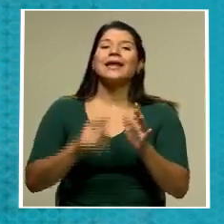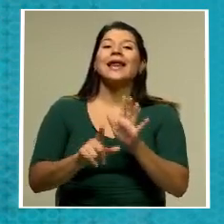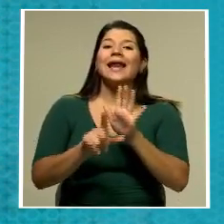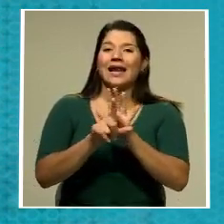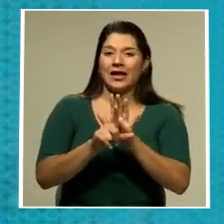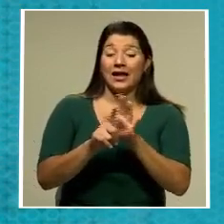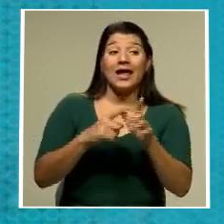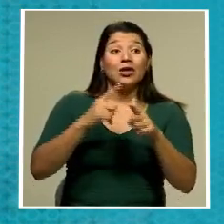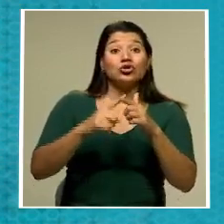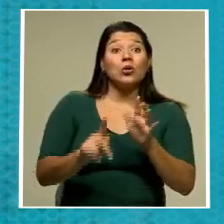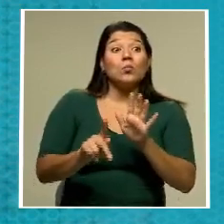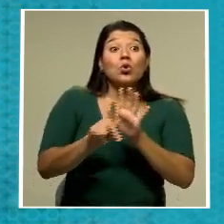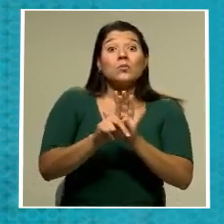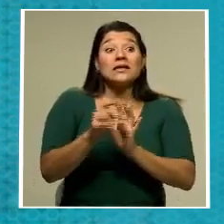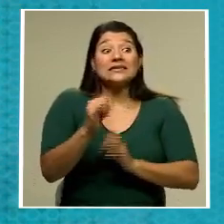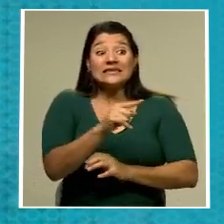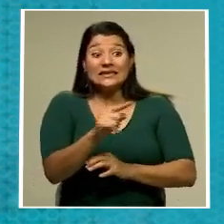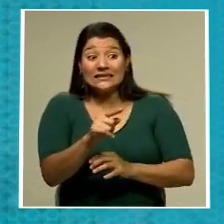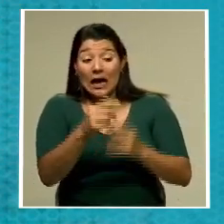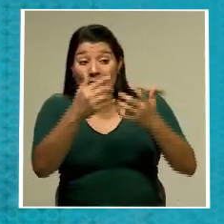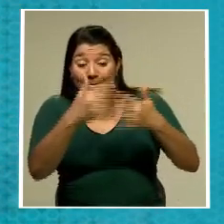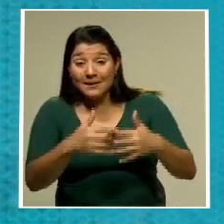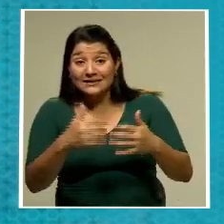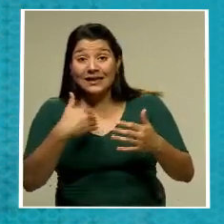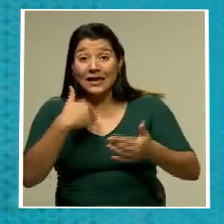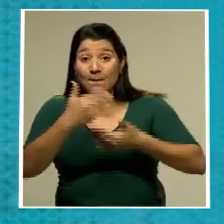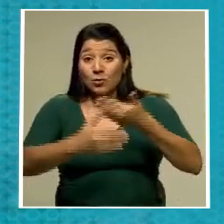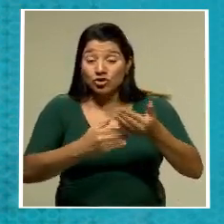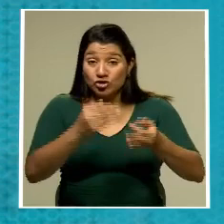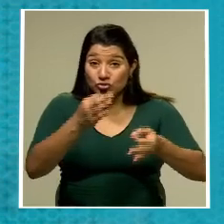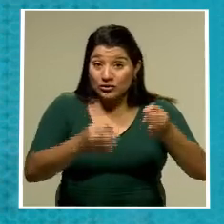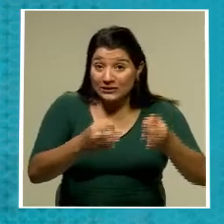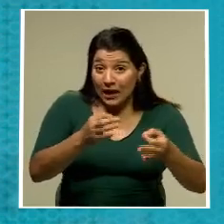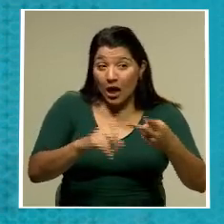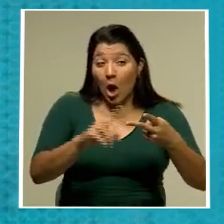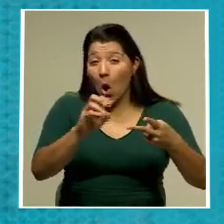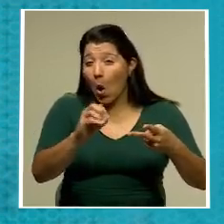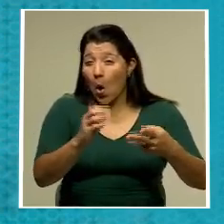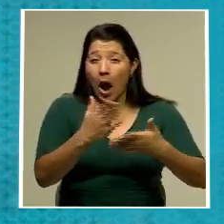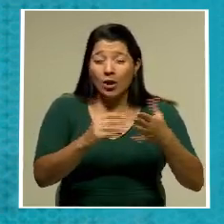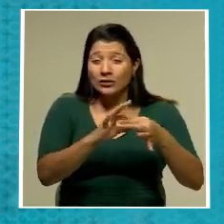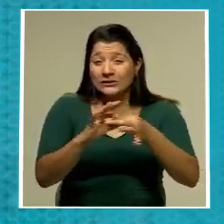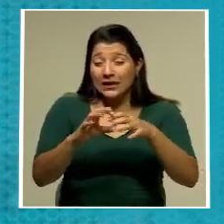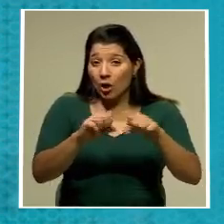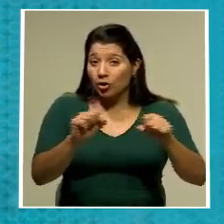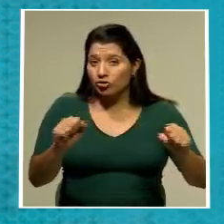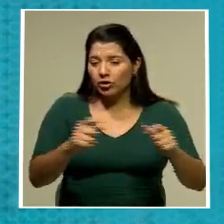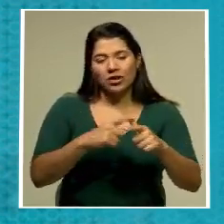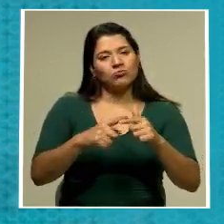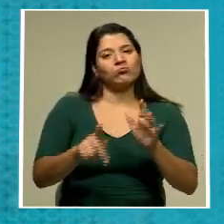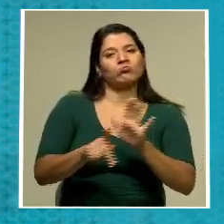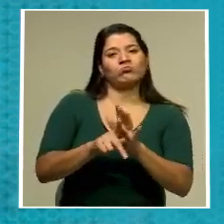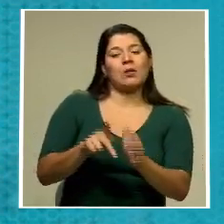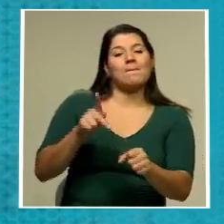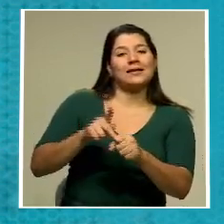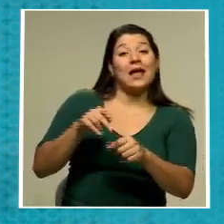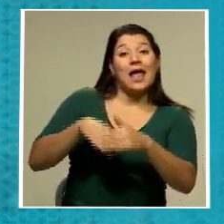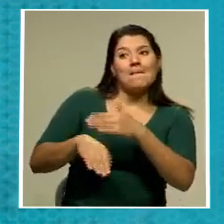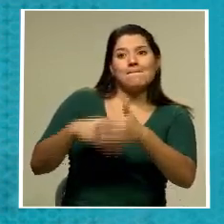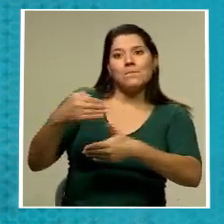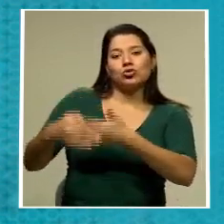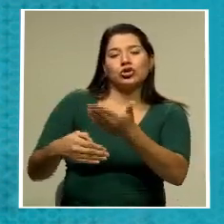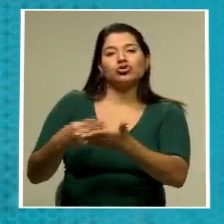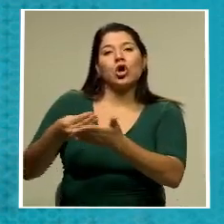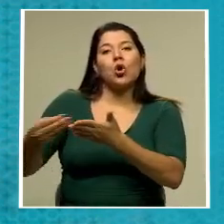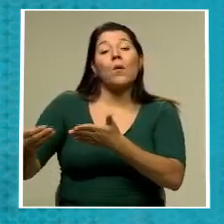medida cautelar dictada participar en procesos de contratación. Por ello, resulta indispensable resguardar los procesos